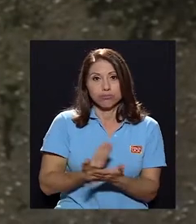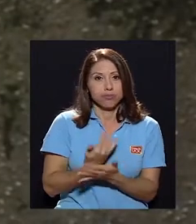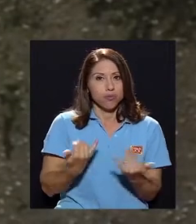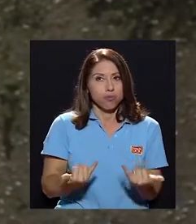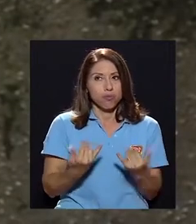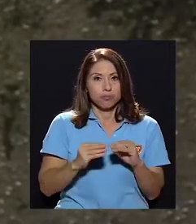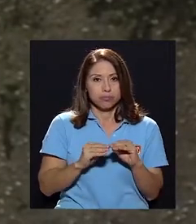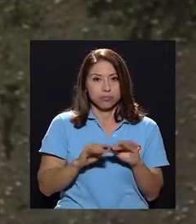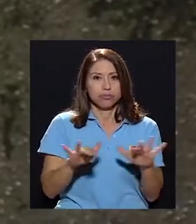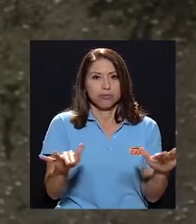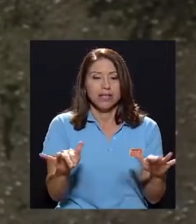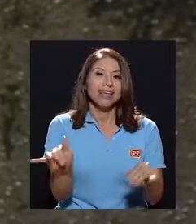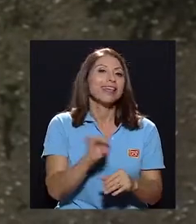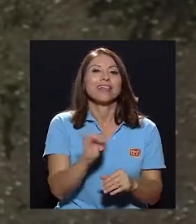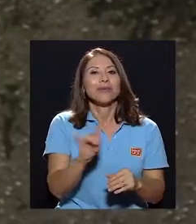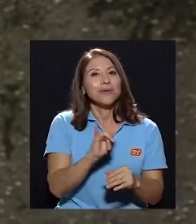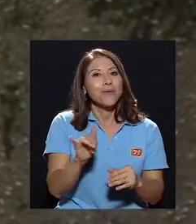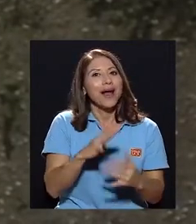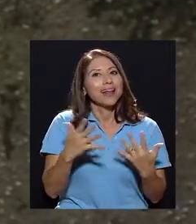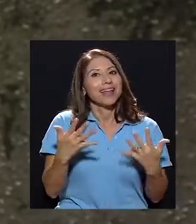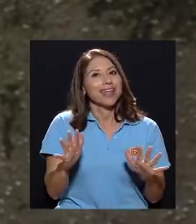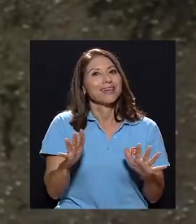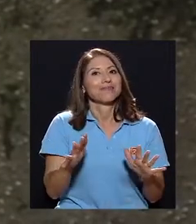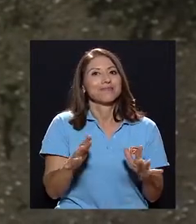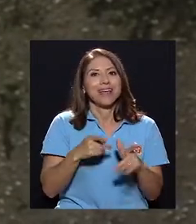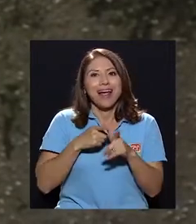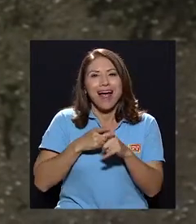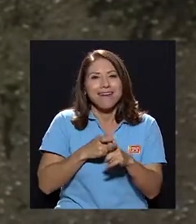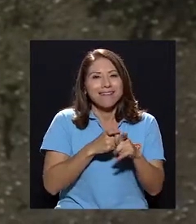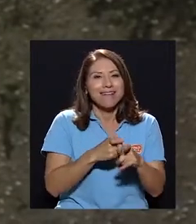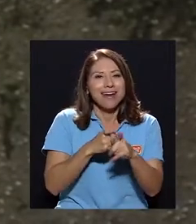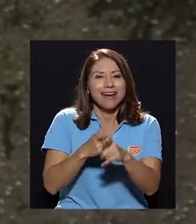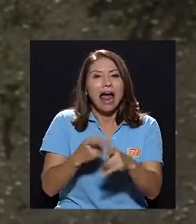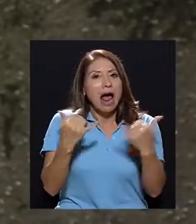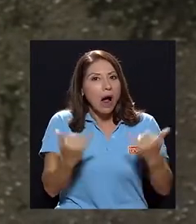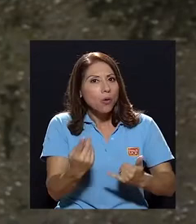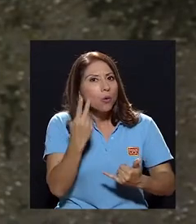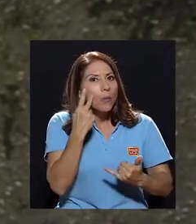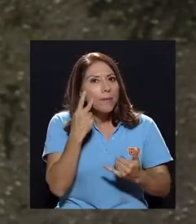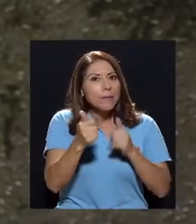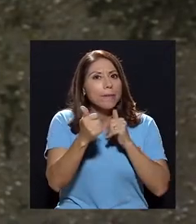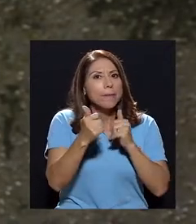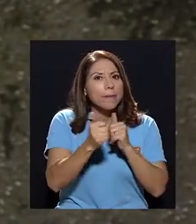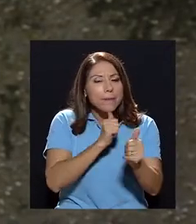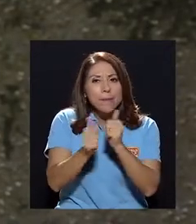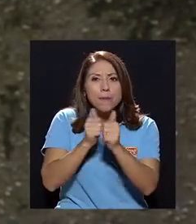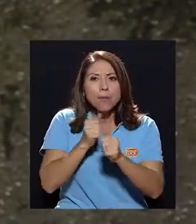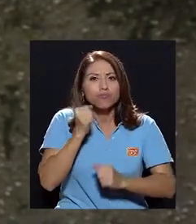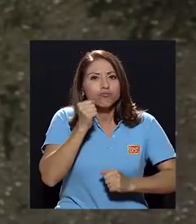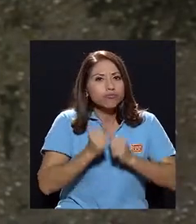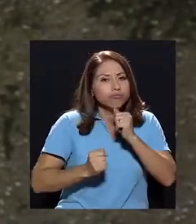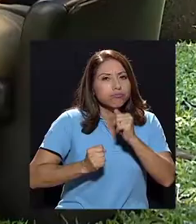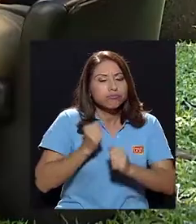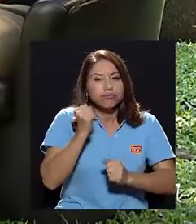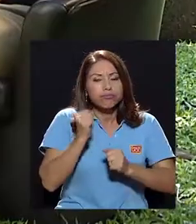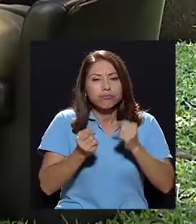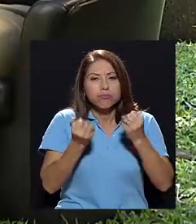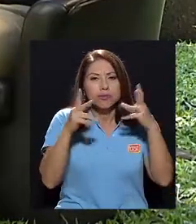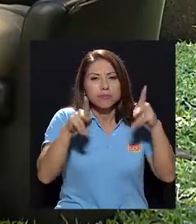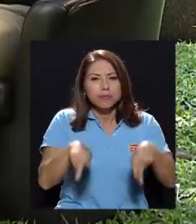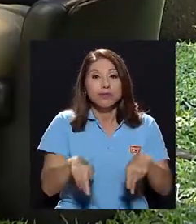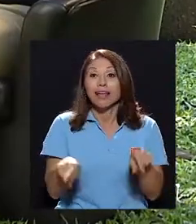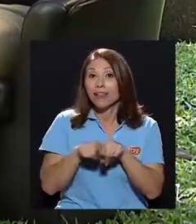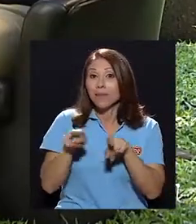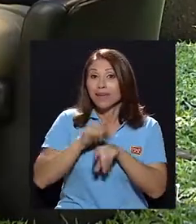moda, ¿verdad? Al igual que la carrera. Ahora uno ve que hay muchas personas practicando deporte, ¿verdad? Sí, Mónica, sí. Bueno, además yo le